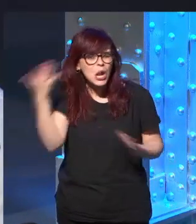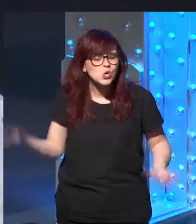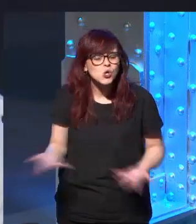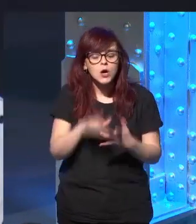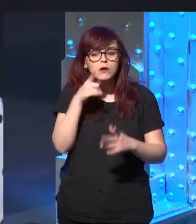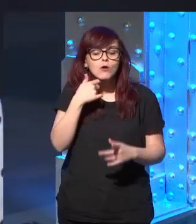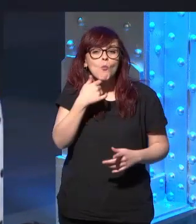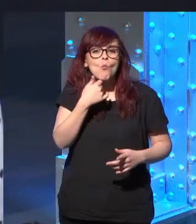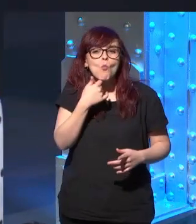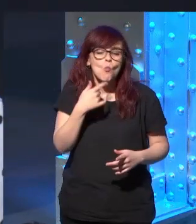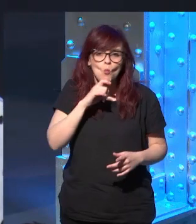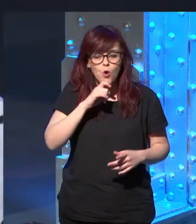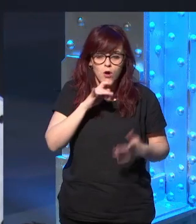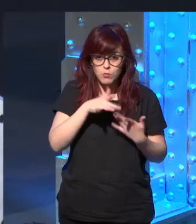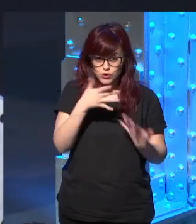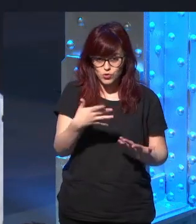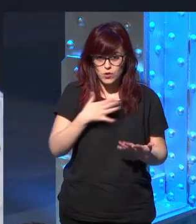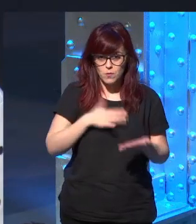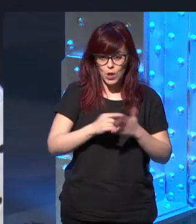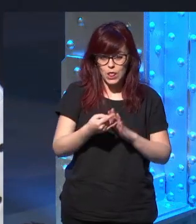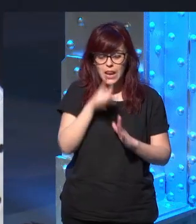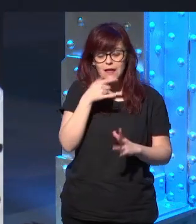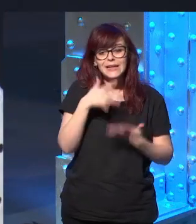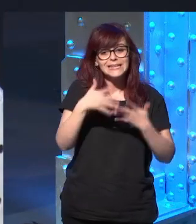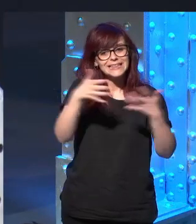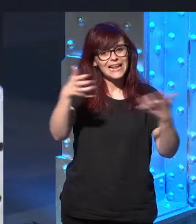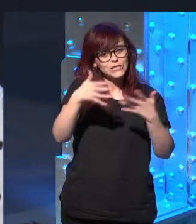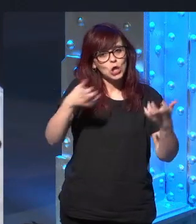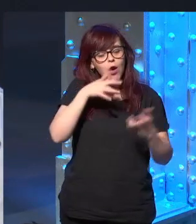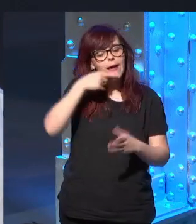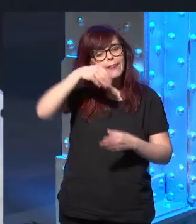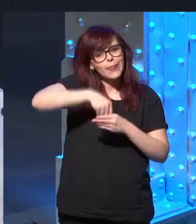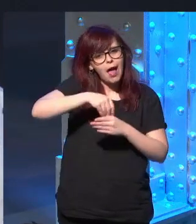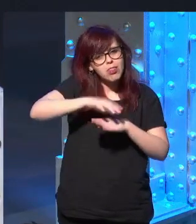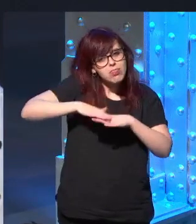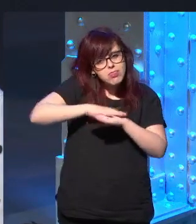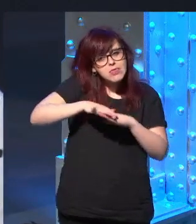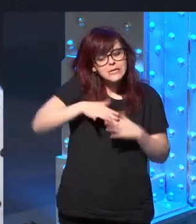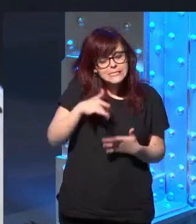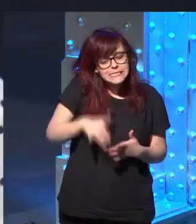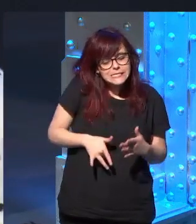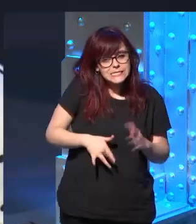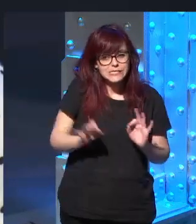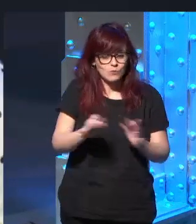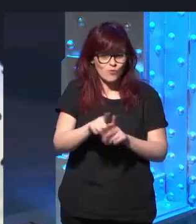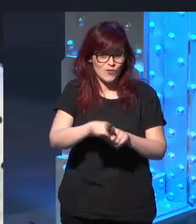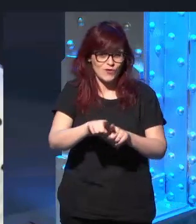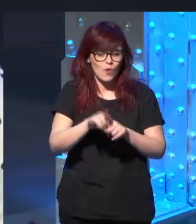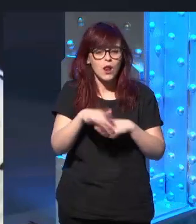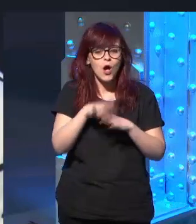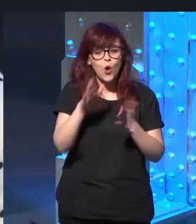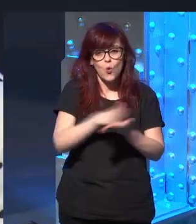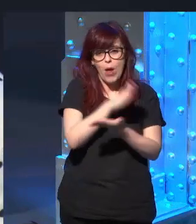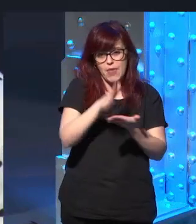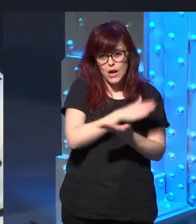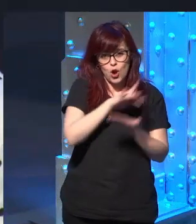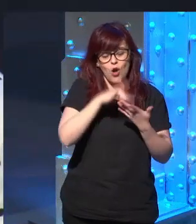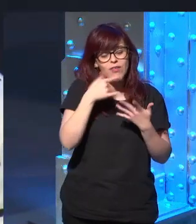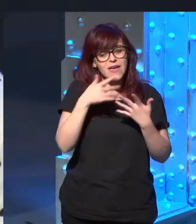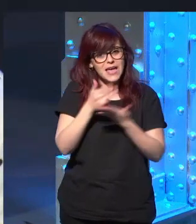Entonces el proyecto se llama La entraña del texto. Y bueno, pues nada más, mi libro es Cuaderno de campo